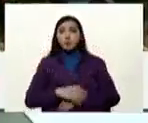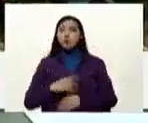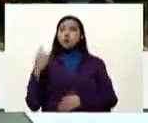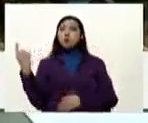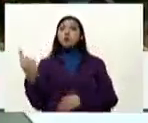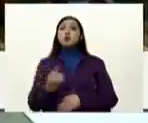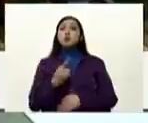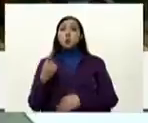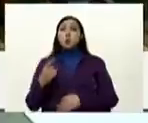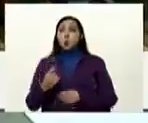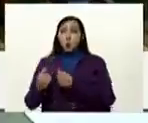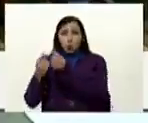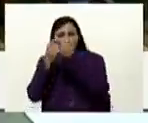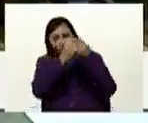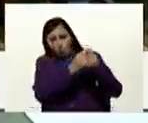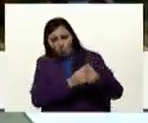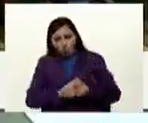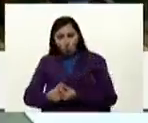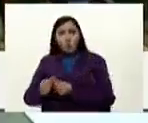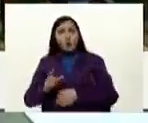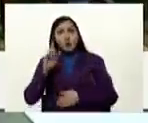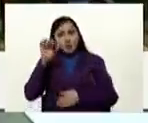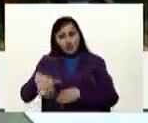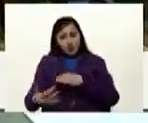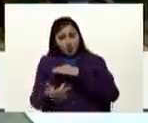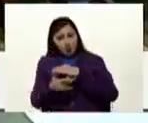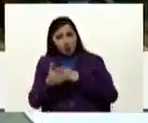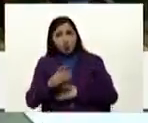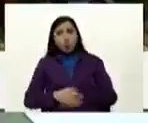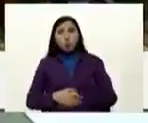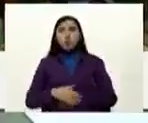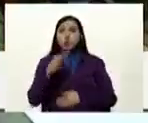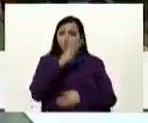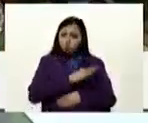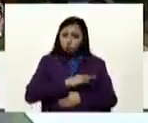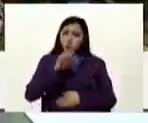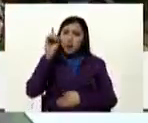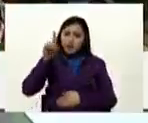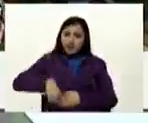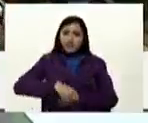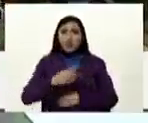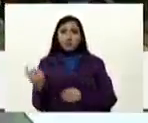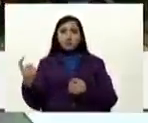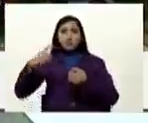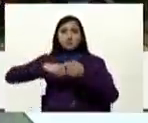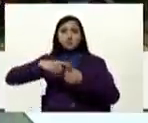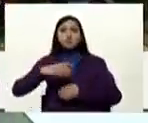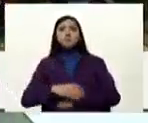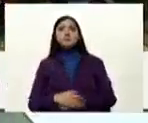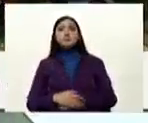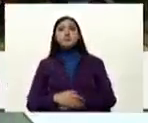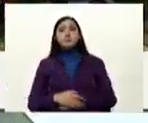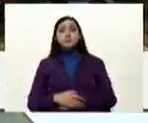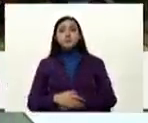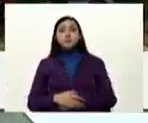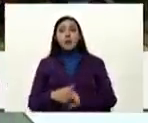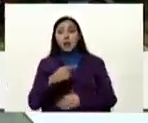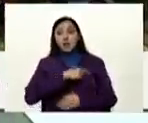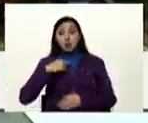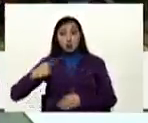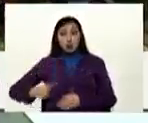en lo económico, en lo financiero, en lo tecnológico, también en lo social. Y que está China